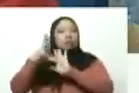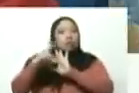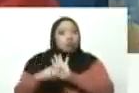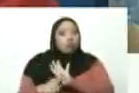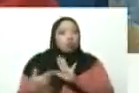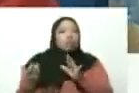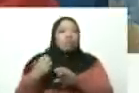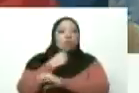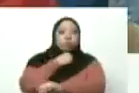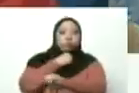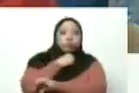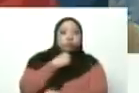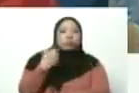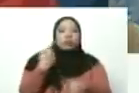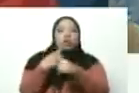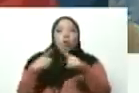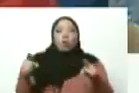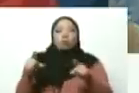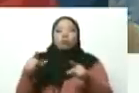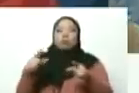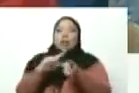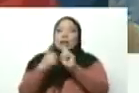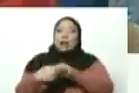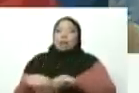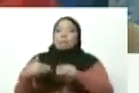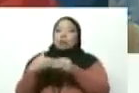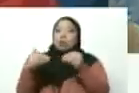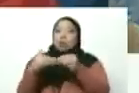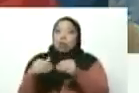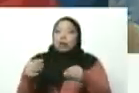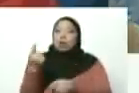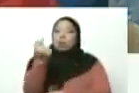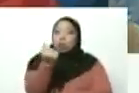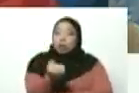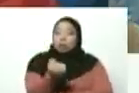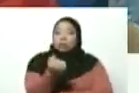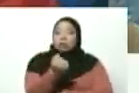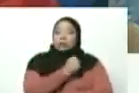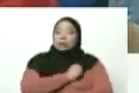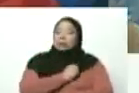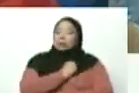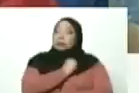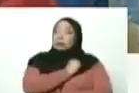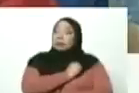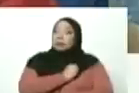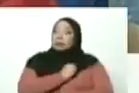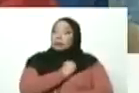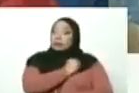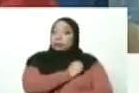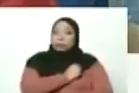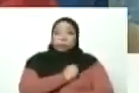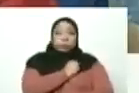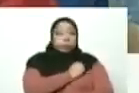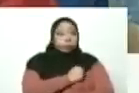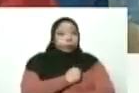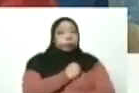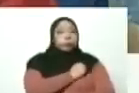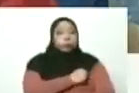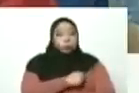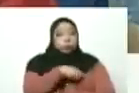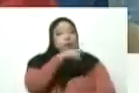de capitales y otros similares son lamentables los casos de muy connotados